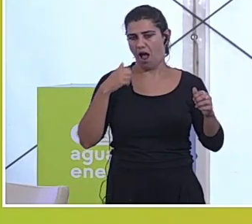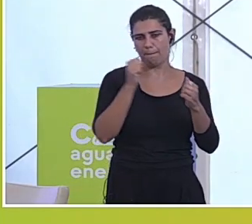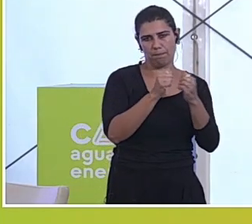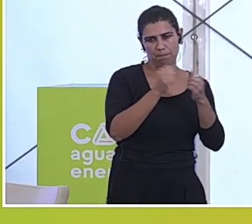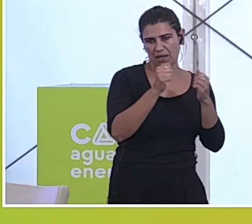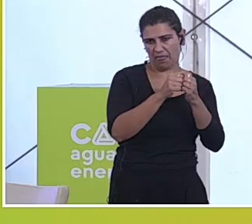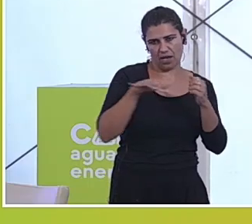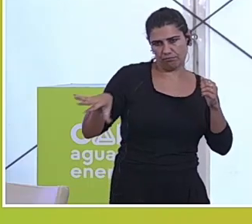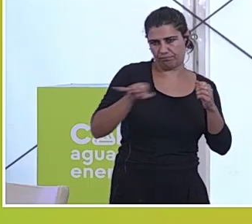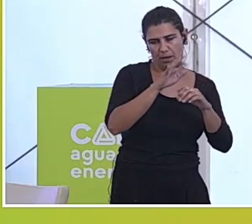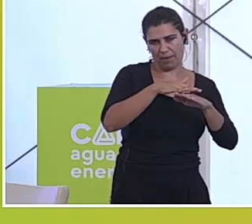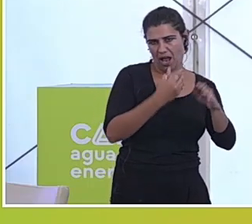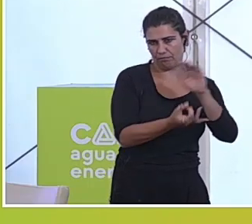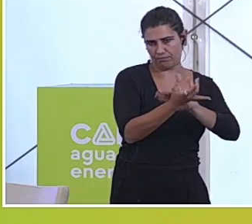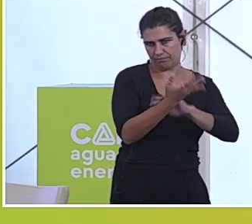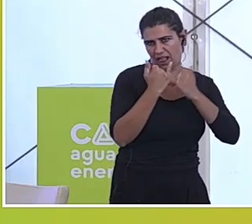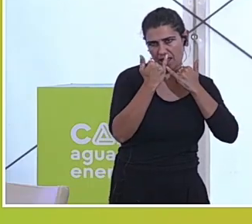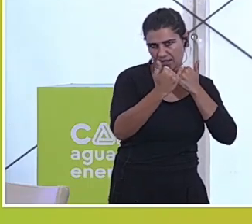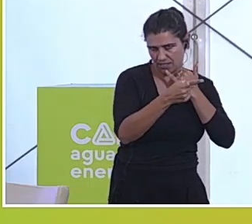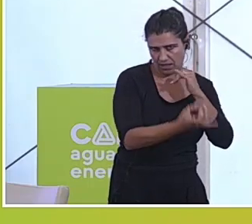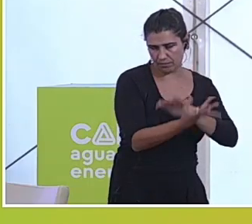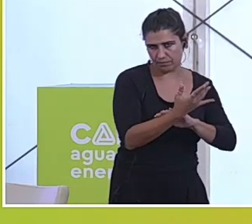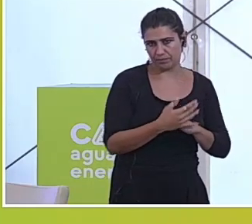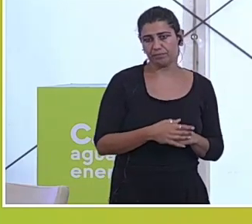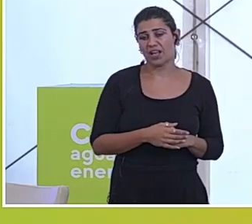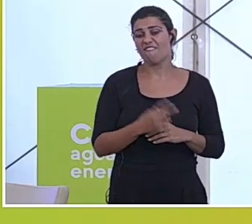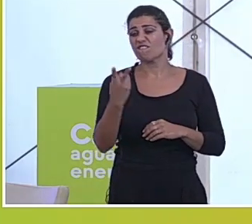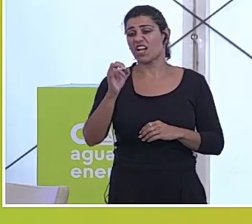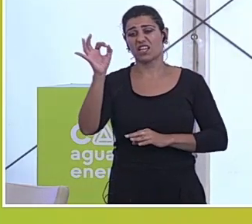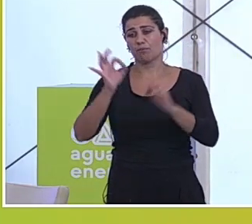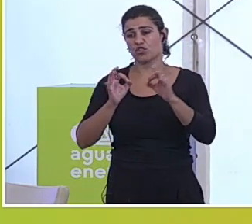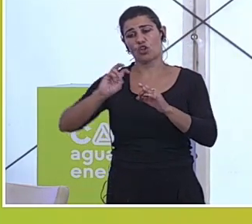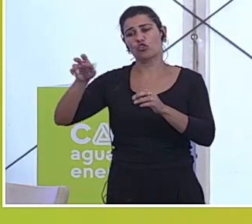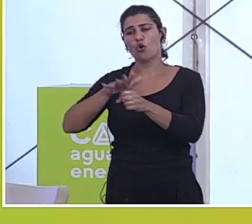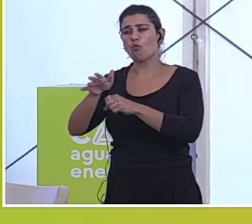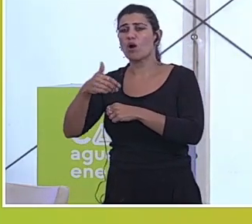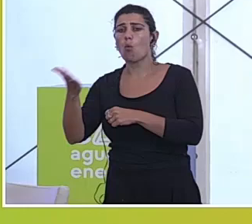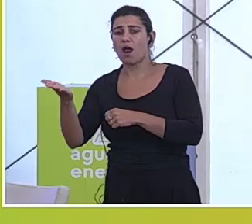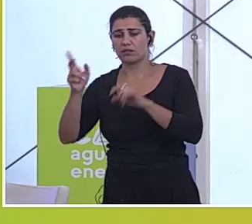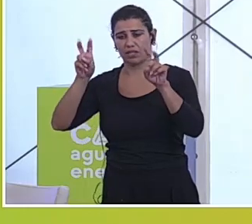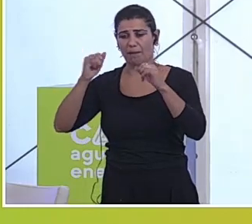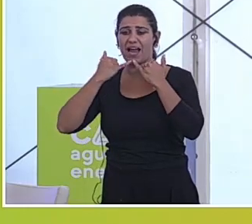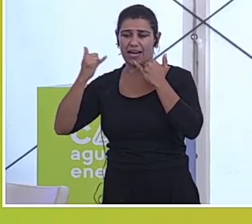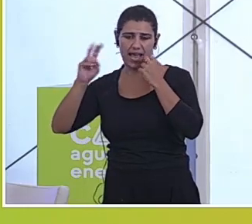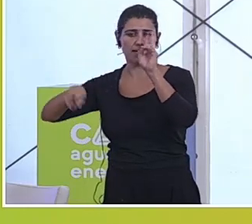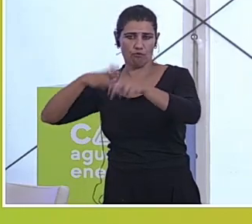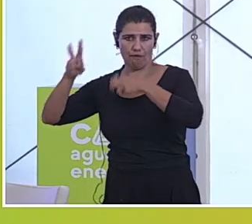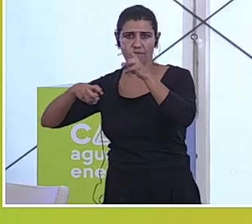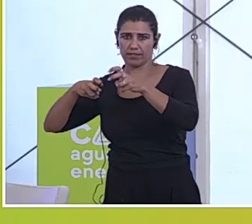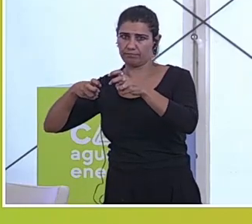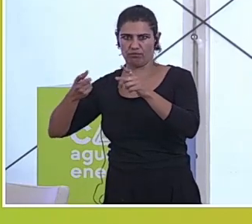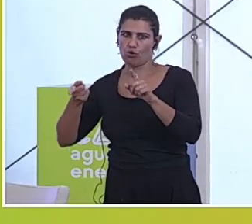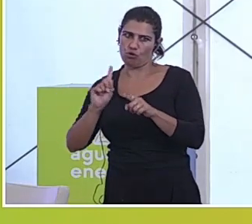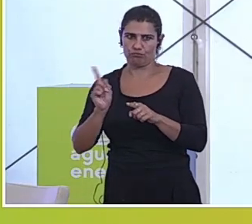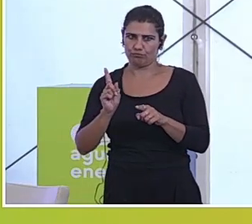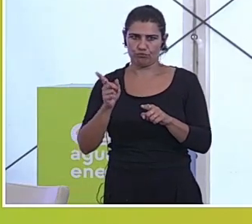generación de Canarias se está cubriendo con combustibles fósiles, el otro 20% lo estamos cubriendo con energías renovables, pero tenemos que aspirar hasta